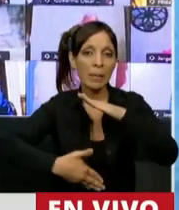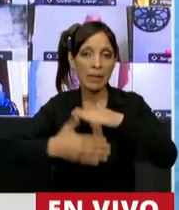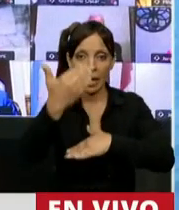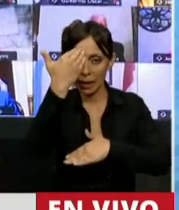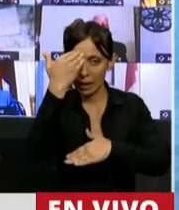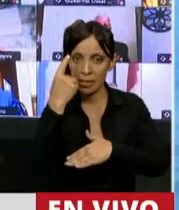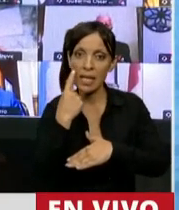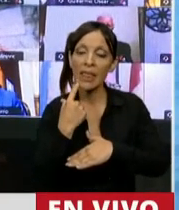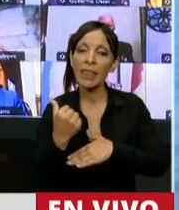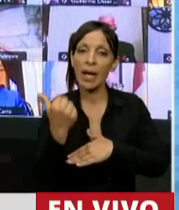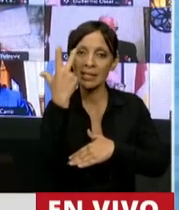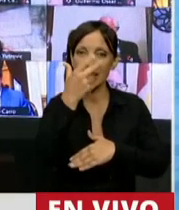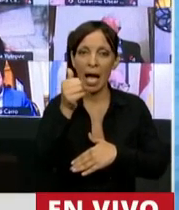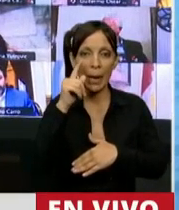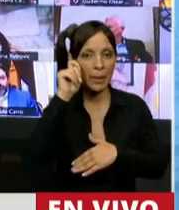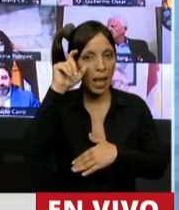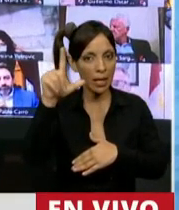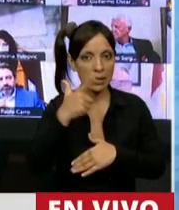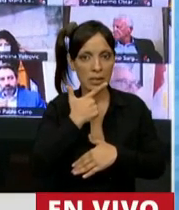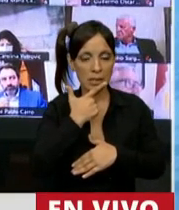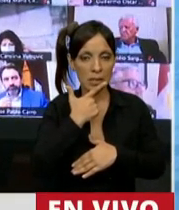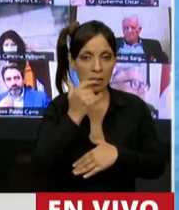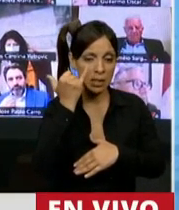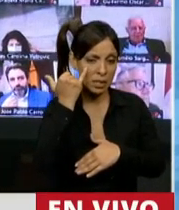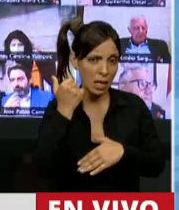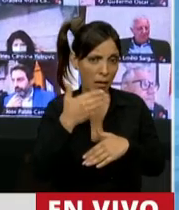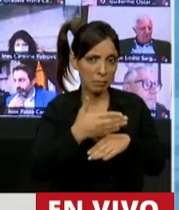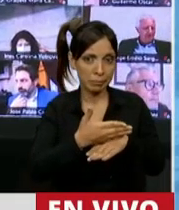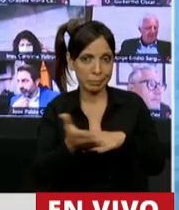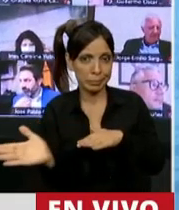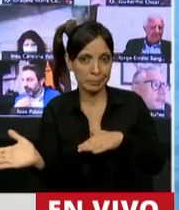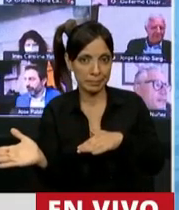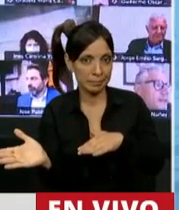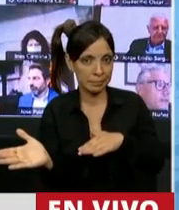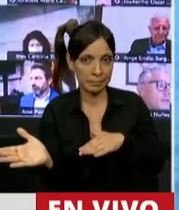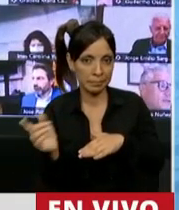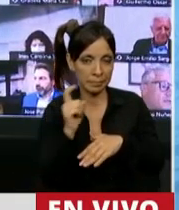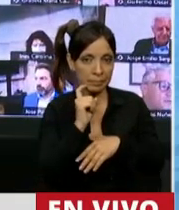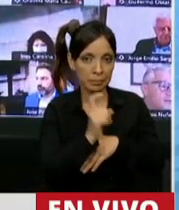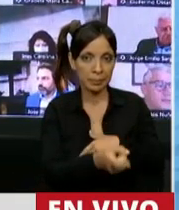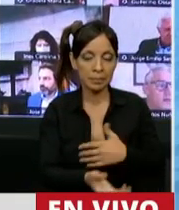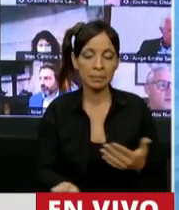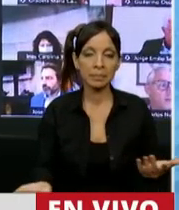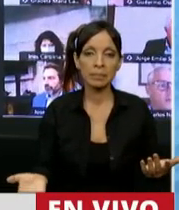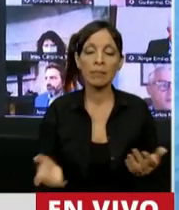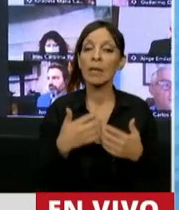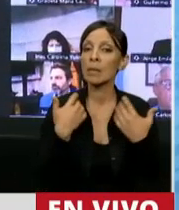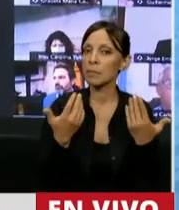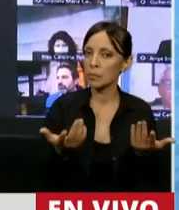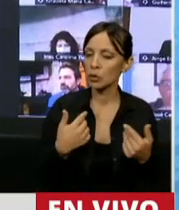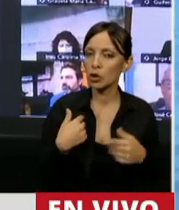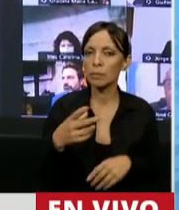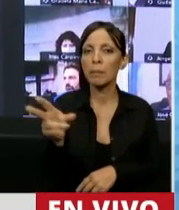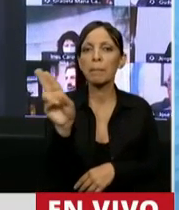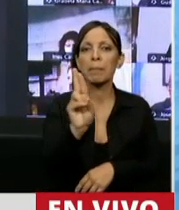hábiles, plazo que ha sido ampliamente sobrepasado. Por lo tanto, hago una cuestión